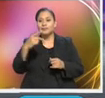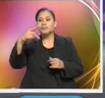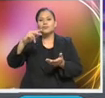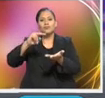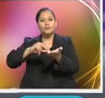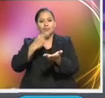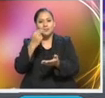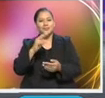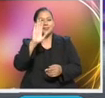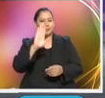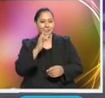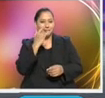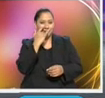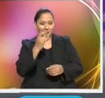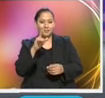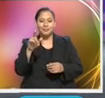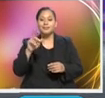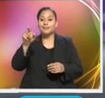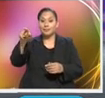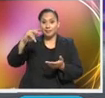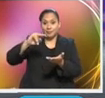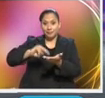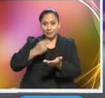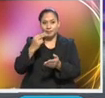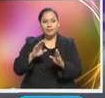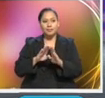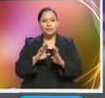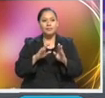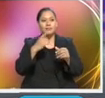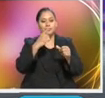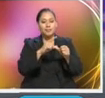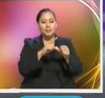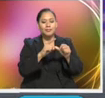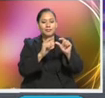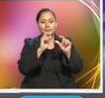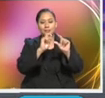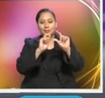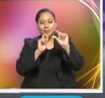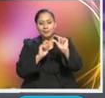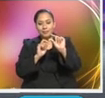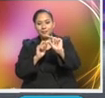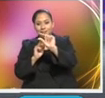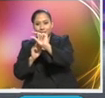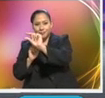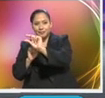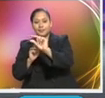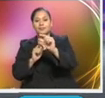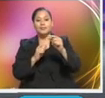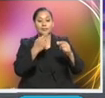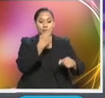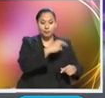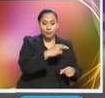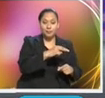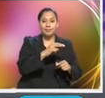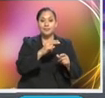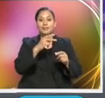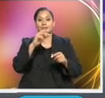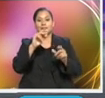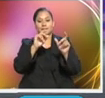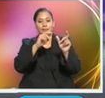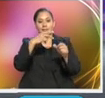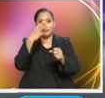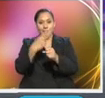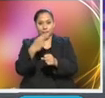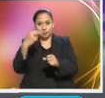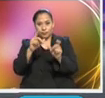hay algo muy particular. Él firma con letras minúsculas, tanto el nombre como el apellido. Aquí vamos a ver que esa